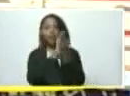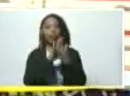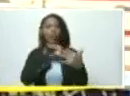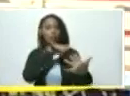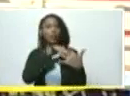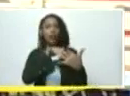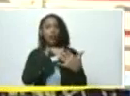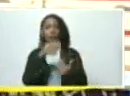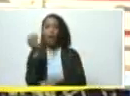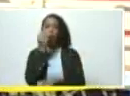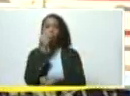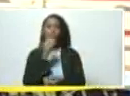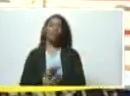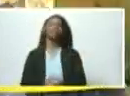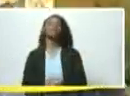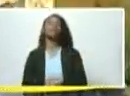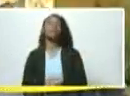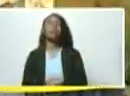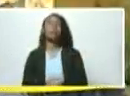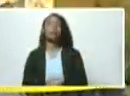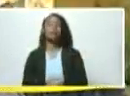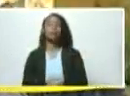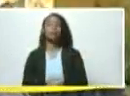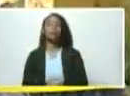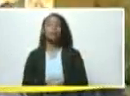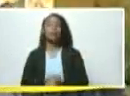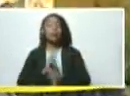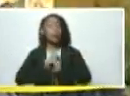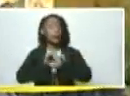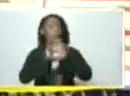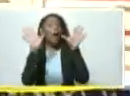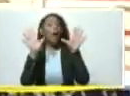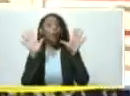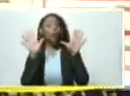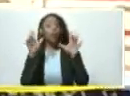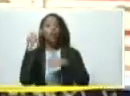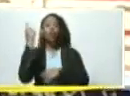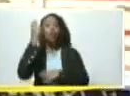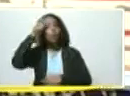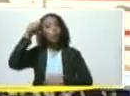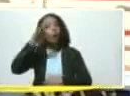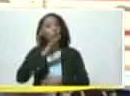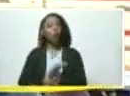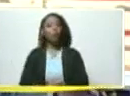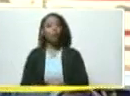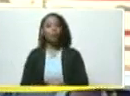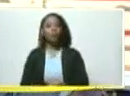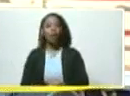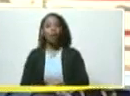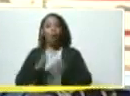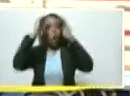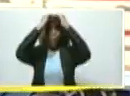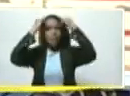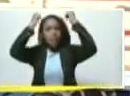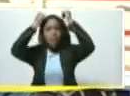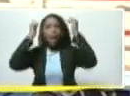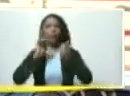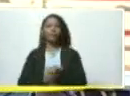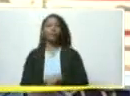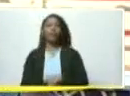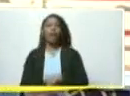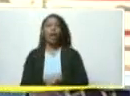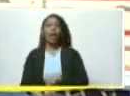batalla alimentario. Es claro que solo el pueblo, los milicianos,